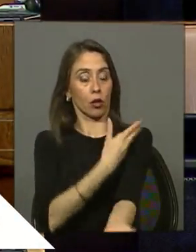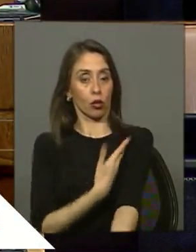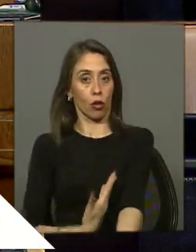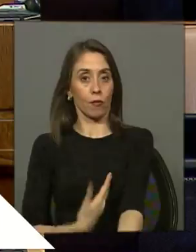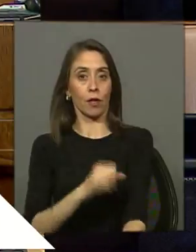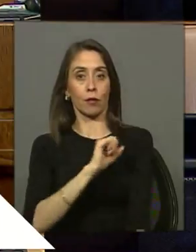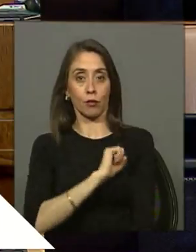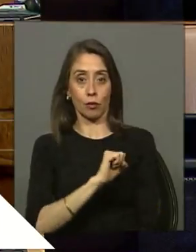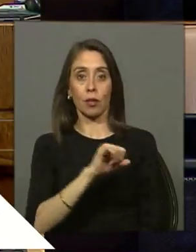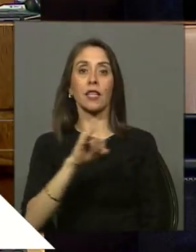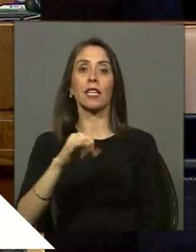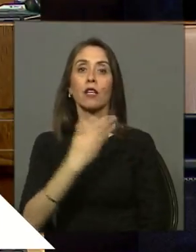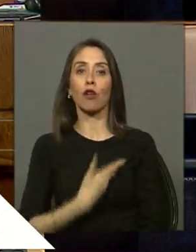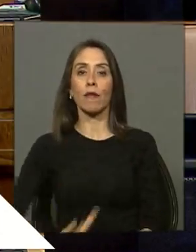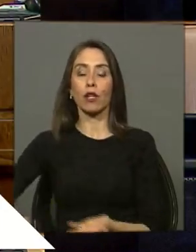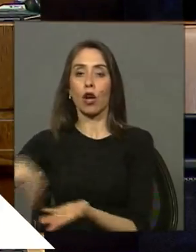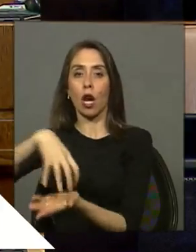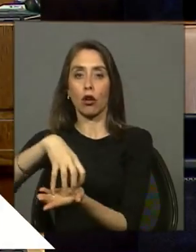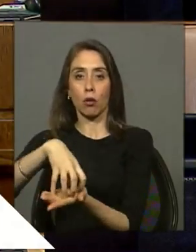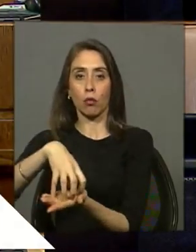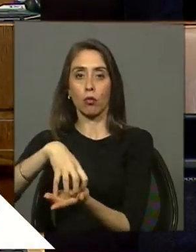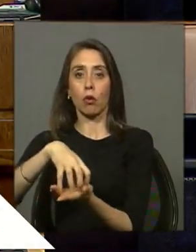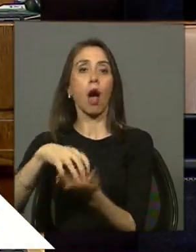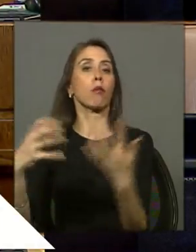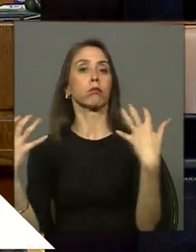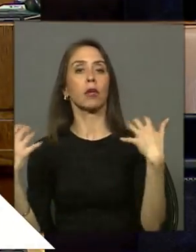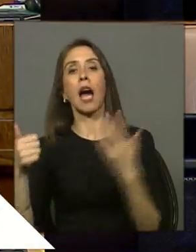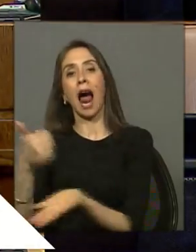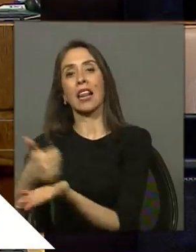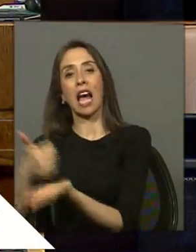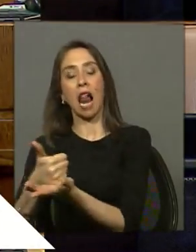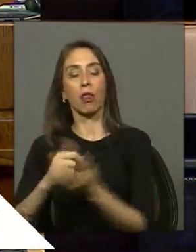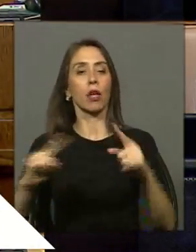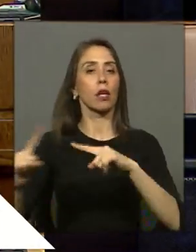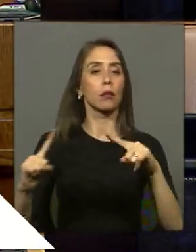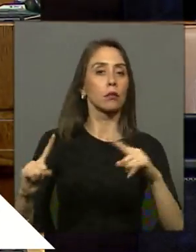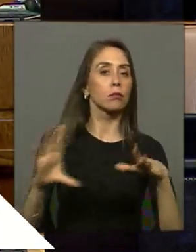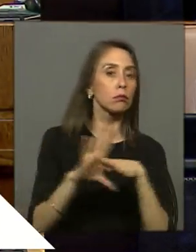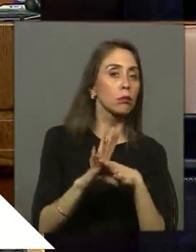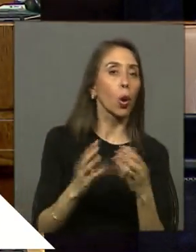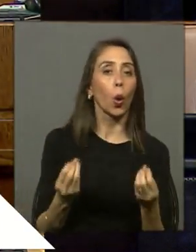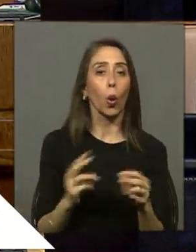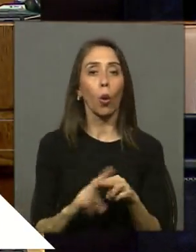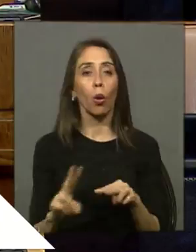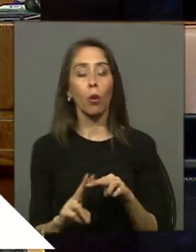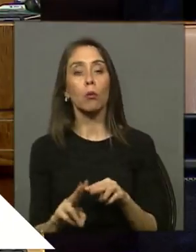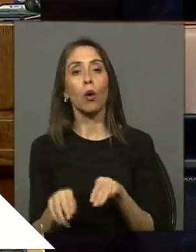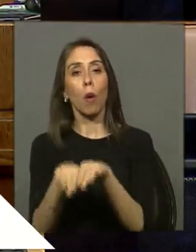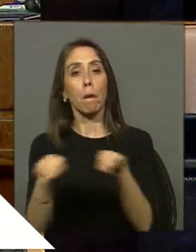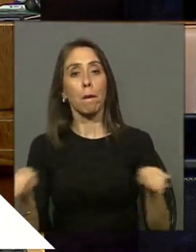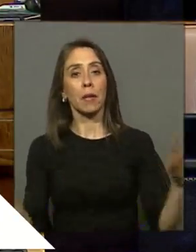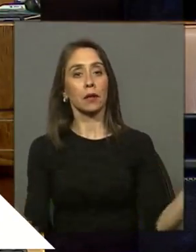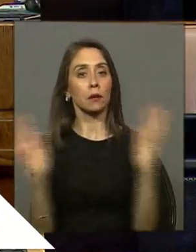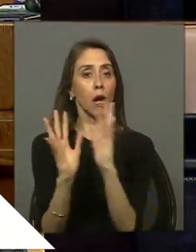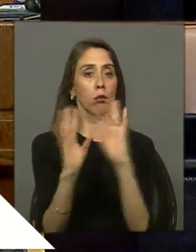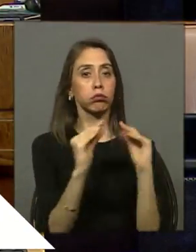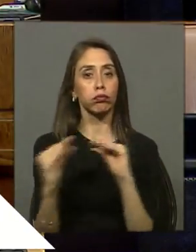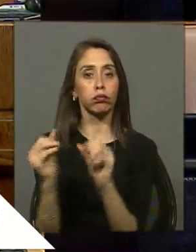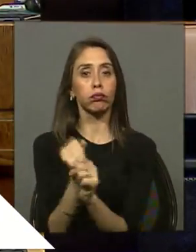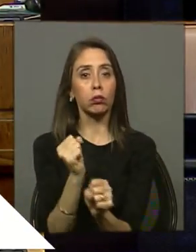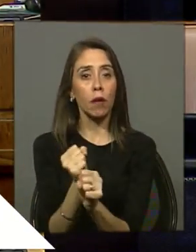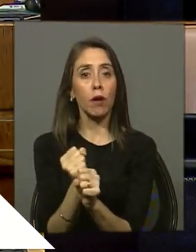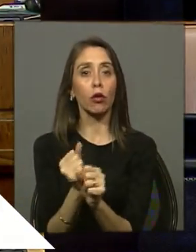del gobierno comunal también se puedan coordinar acciones que ayuden a buscar en una mesa de trabajo con los